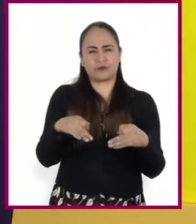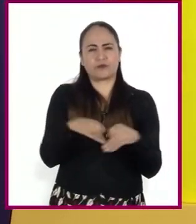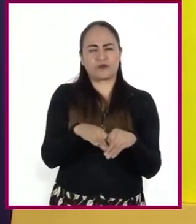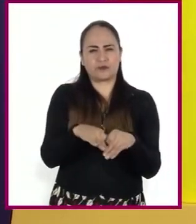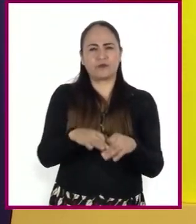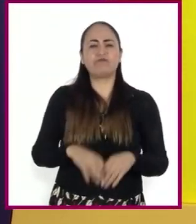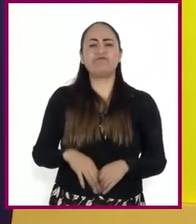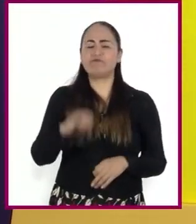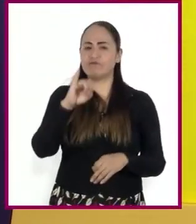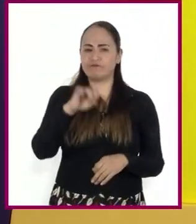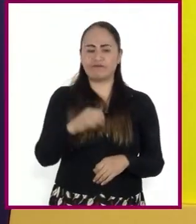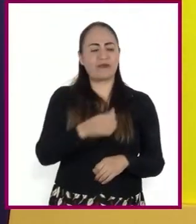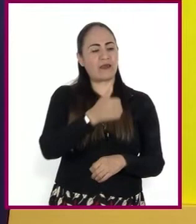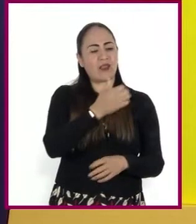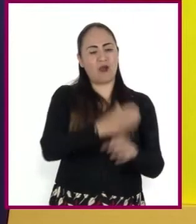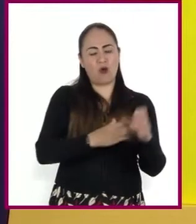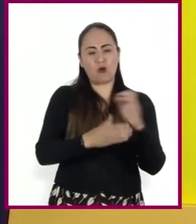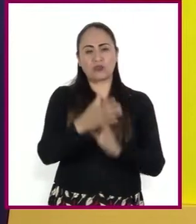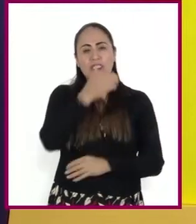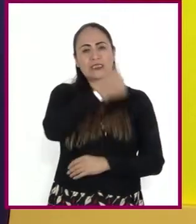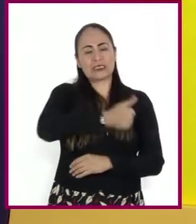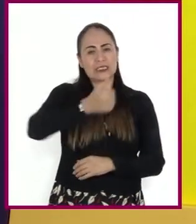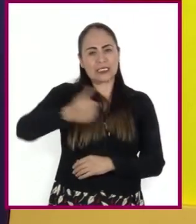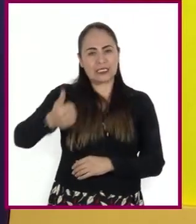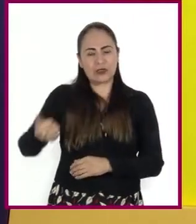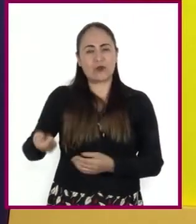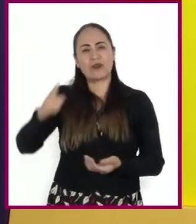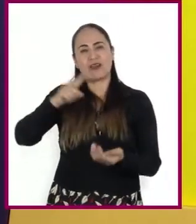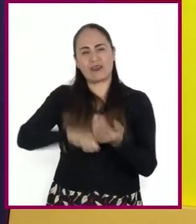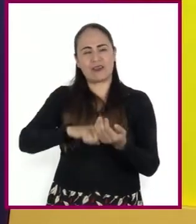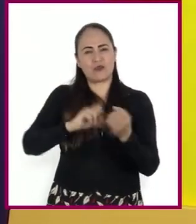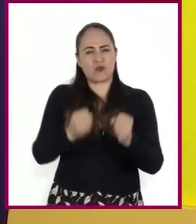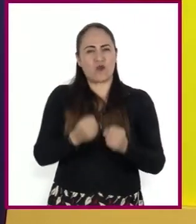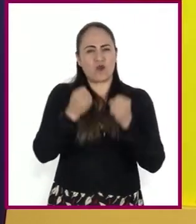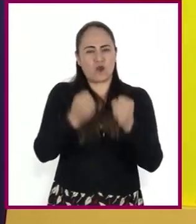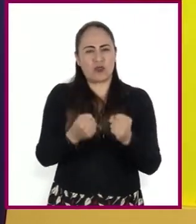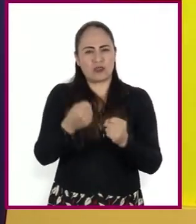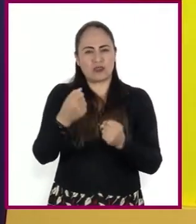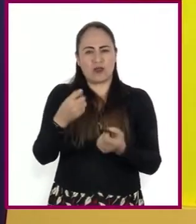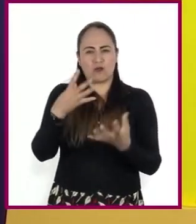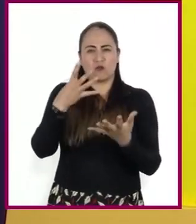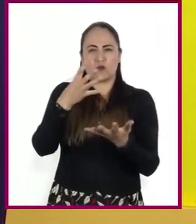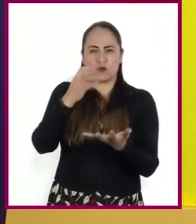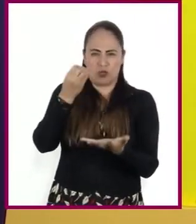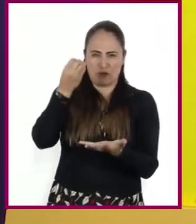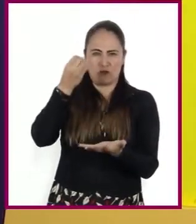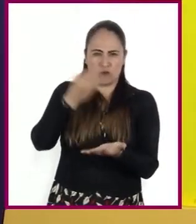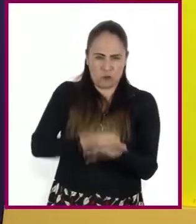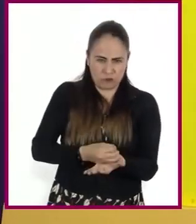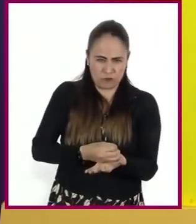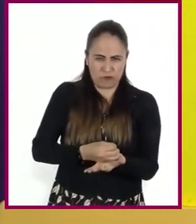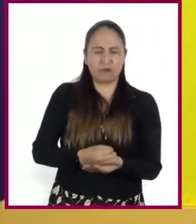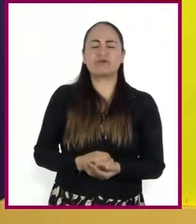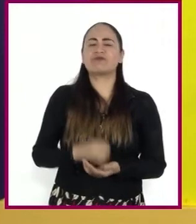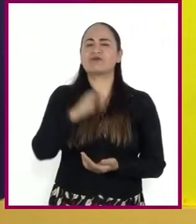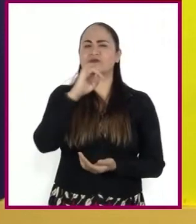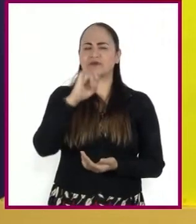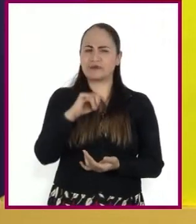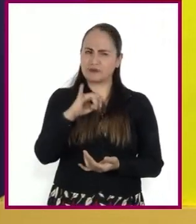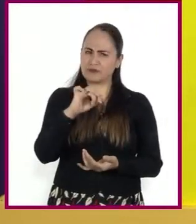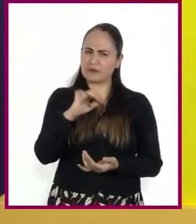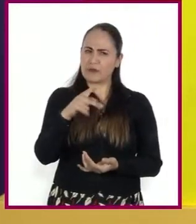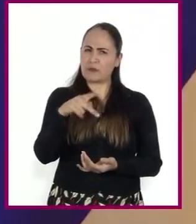tiene una fuerza de atracción llamada fuerza gravitatoria, pero ¿se puede observar a simple vista en